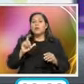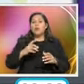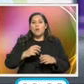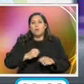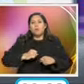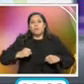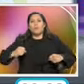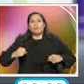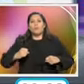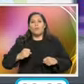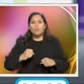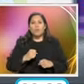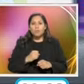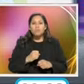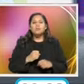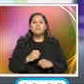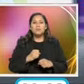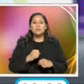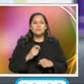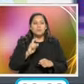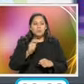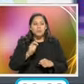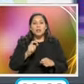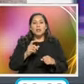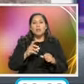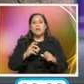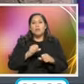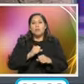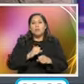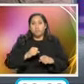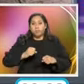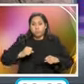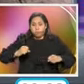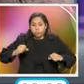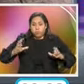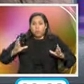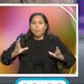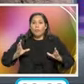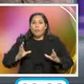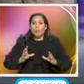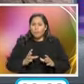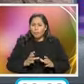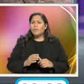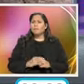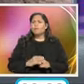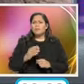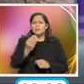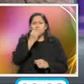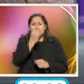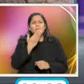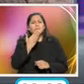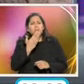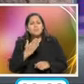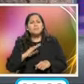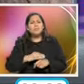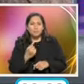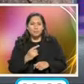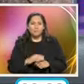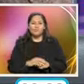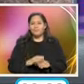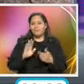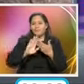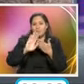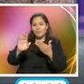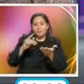de peso? Se inflan y se ponchan nuevamente, ¿no? Ahora, ¿para qué hay que fomentar buenos hábitos de alimentación? Para no